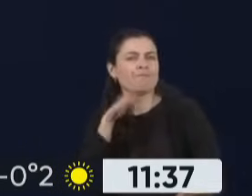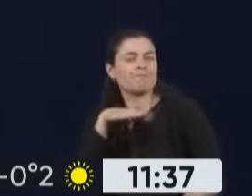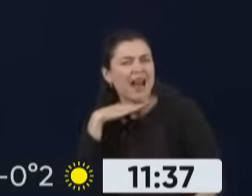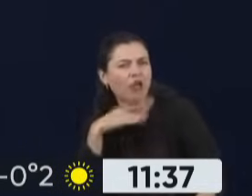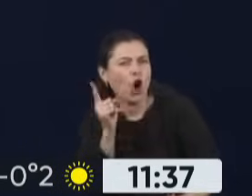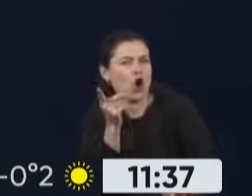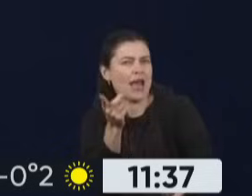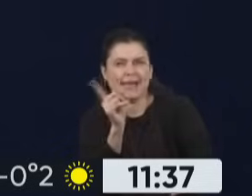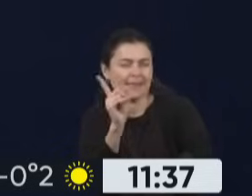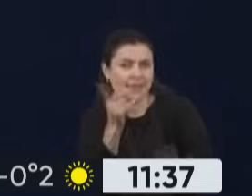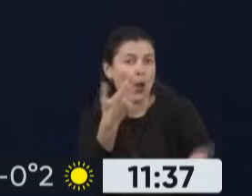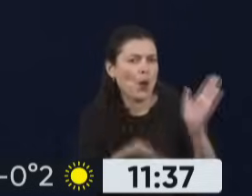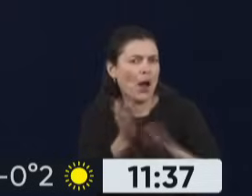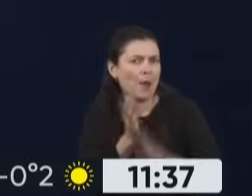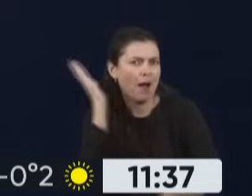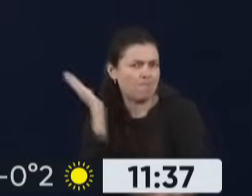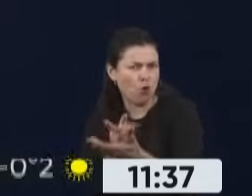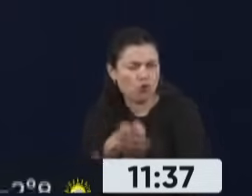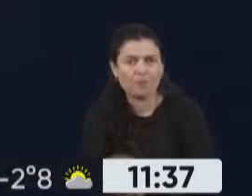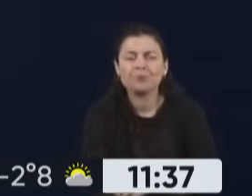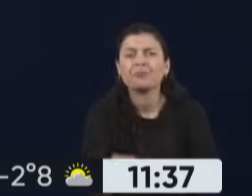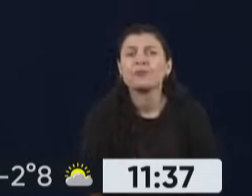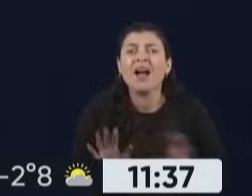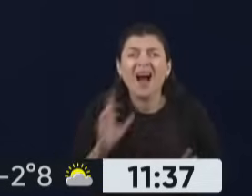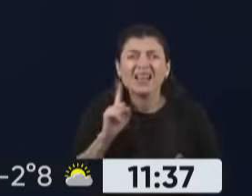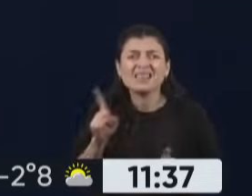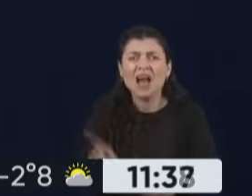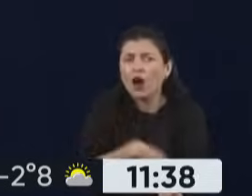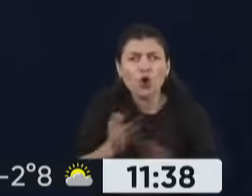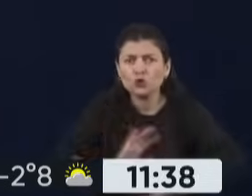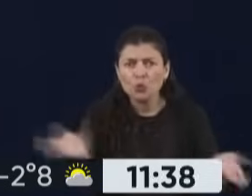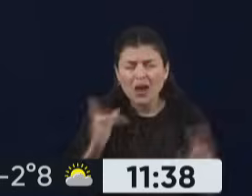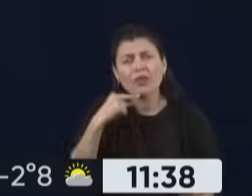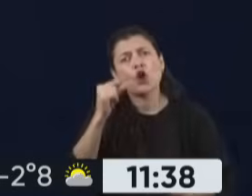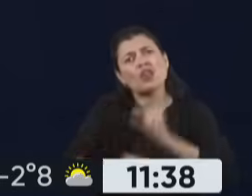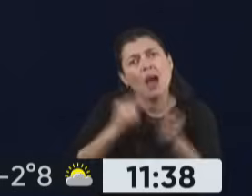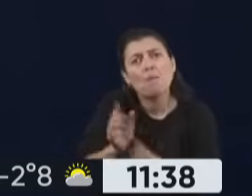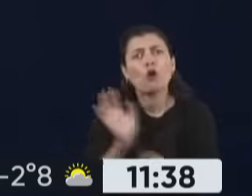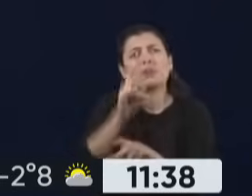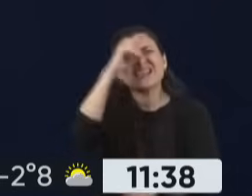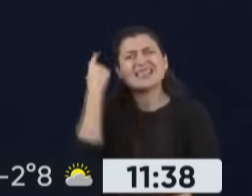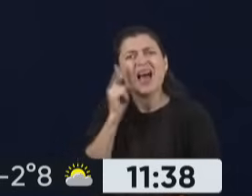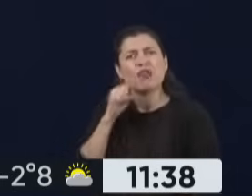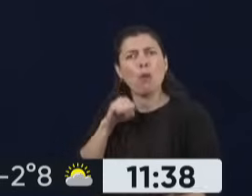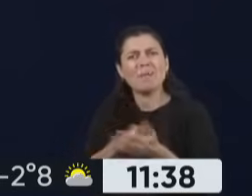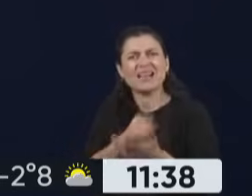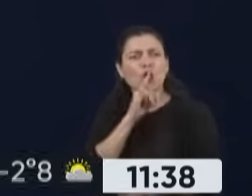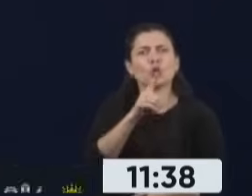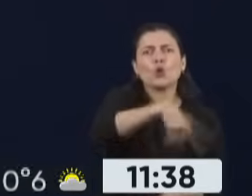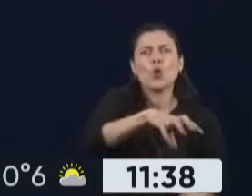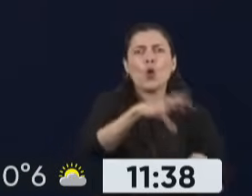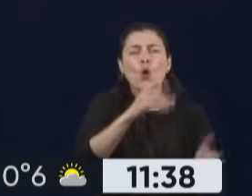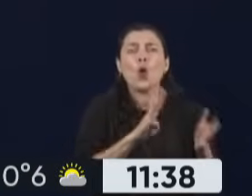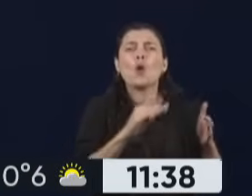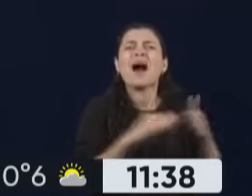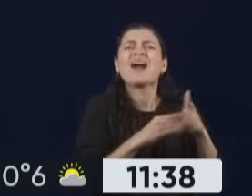esta triste realidad normalizamos prácticas ridículas, como que el Estado obliga a los bancos, por ejemplo, a informar todas las